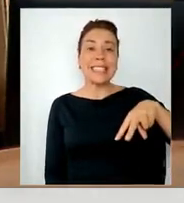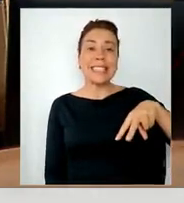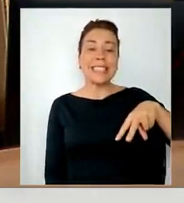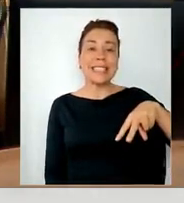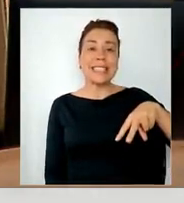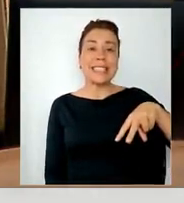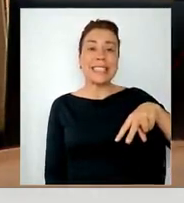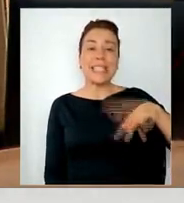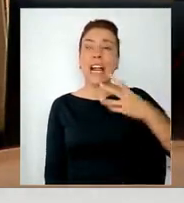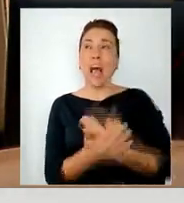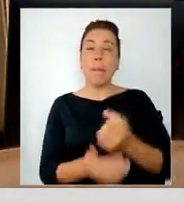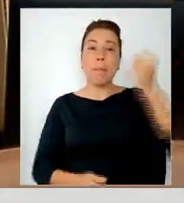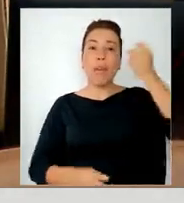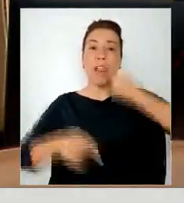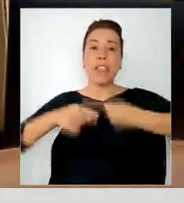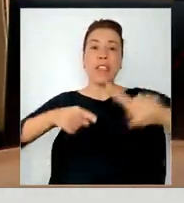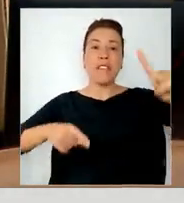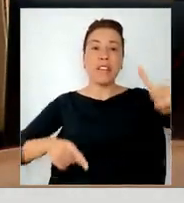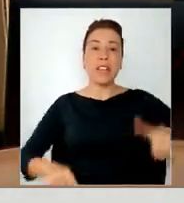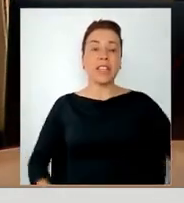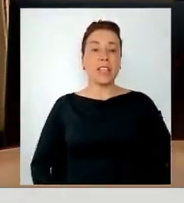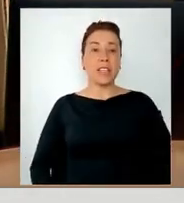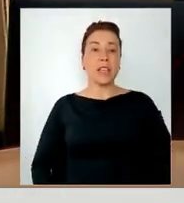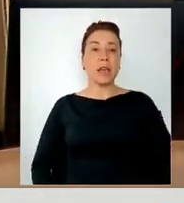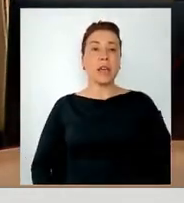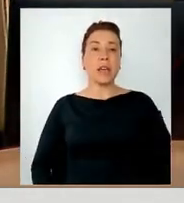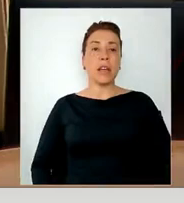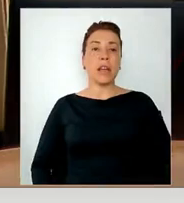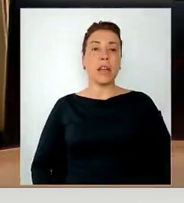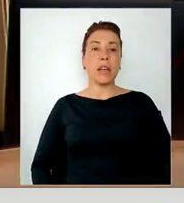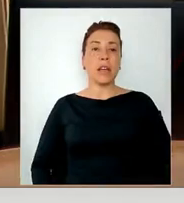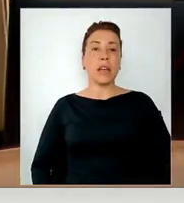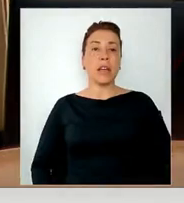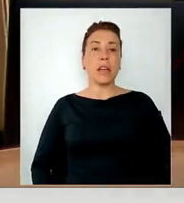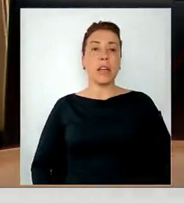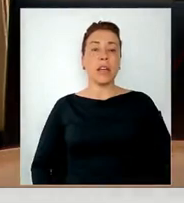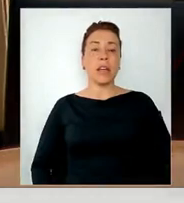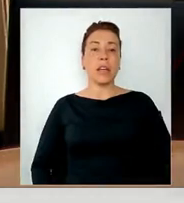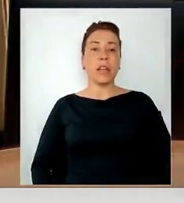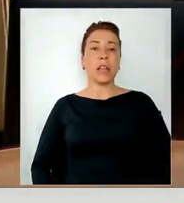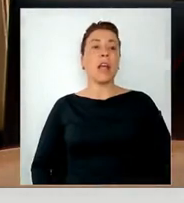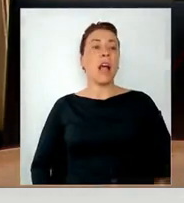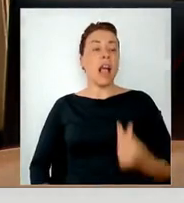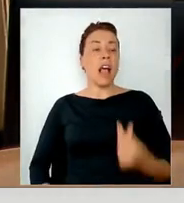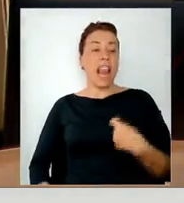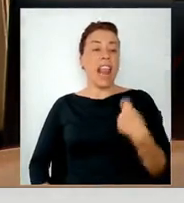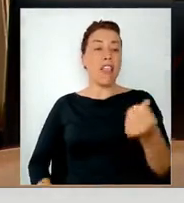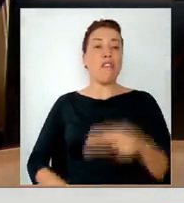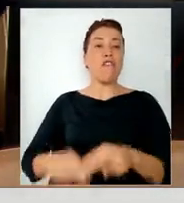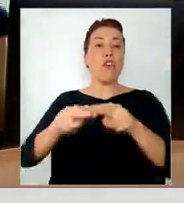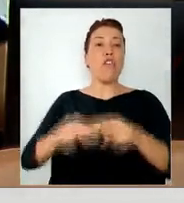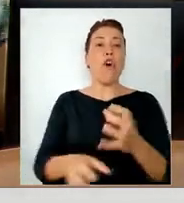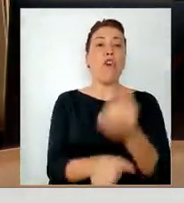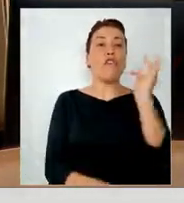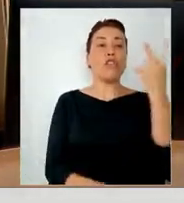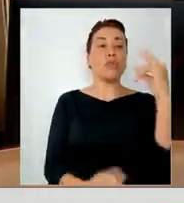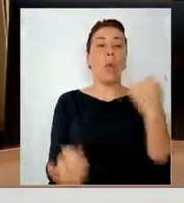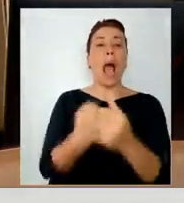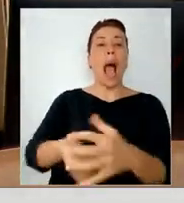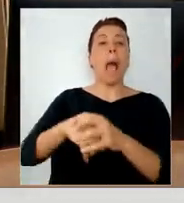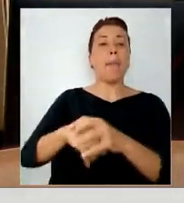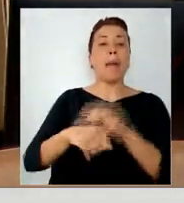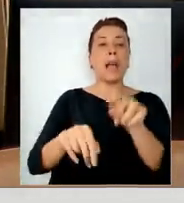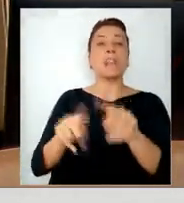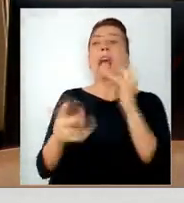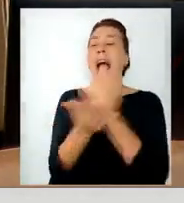lo pueda complementar asigne cierto a fundaciones de sus amigos aquí hay un consejo regional